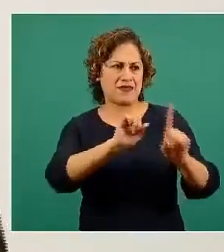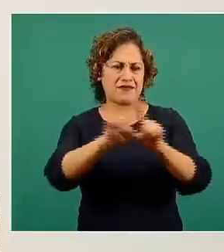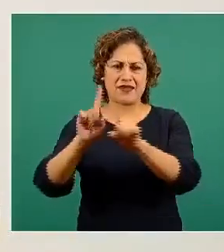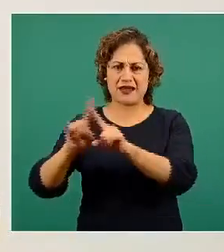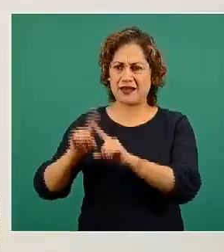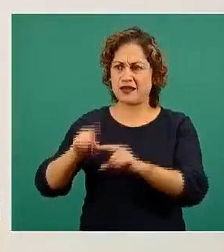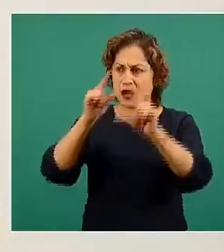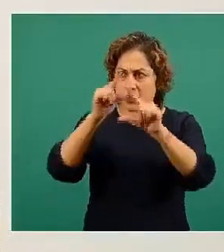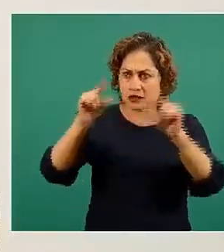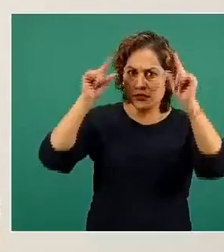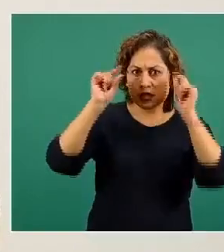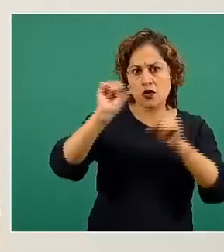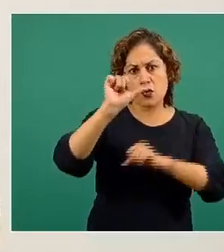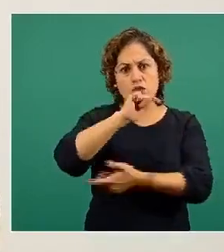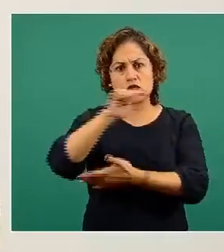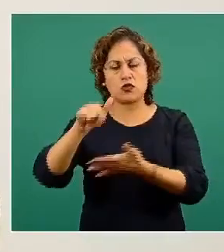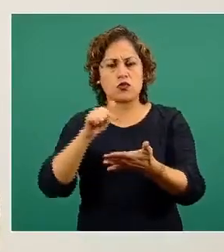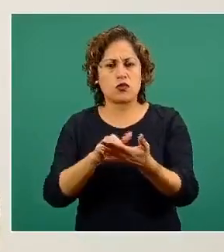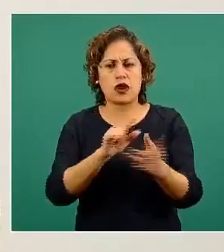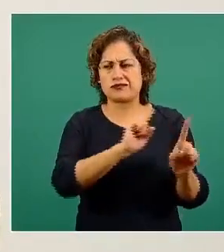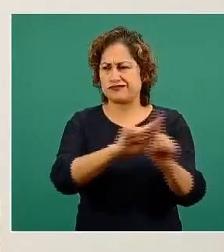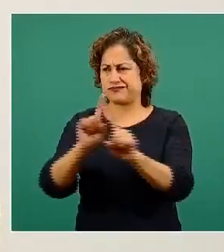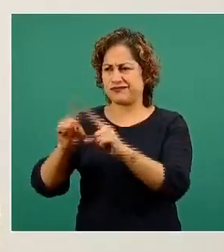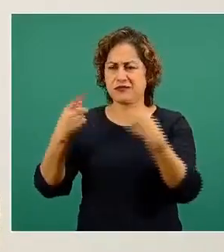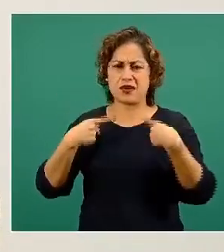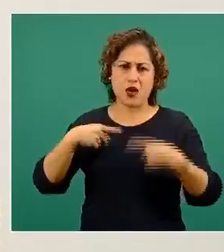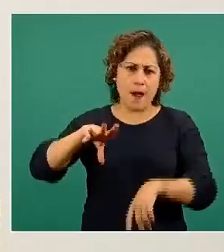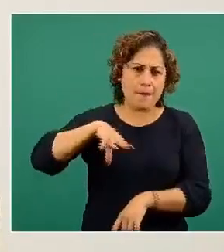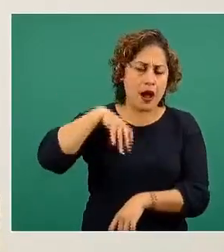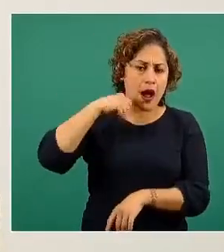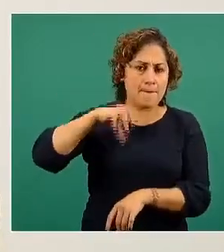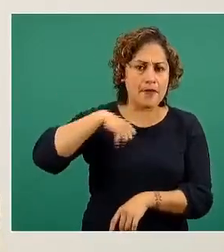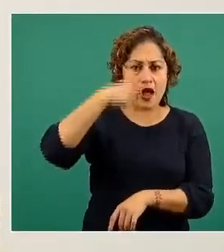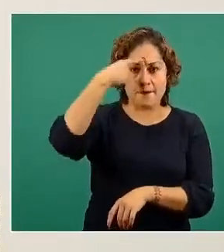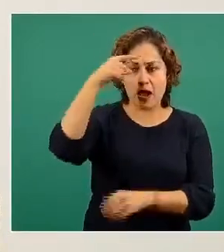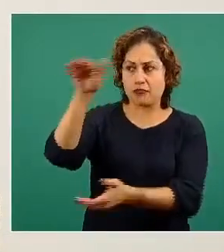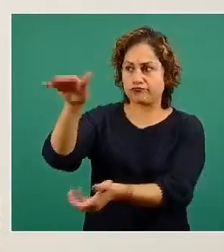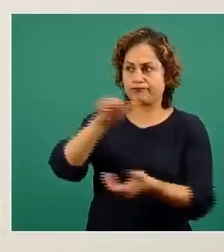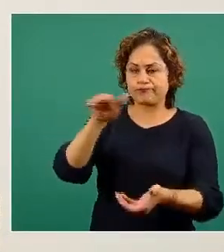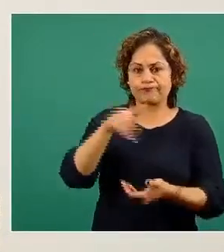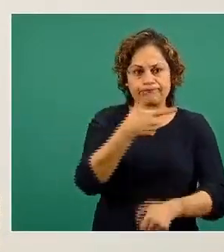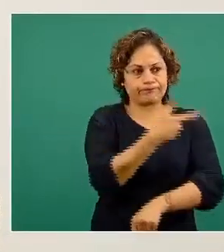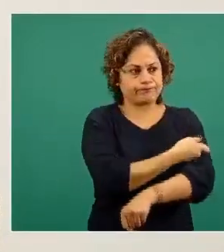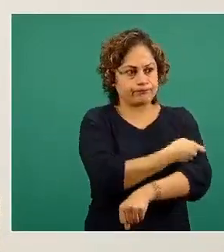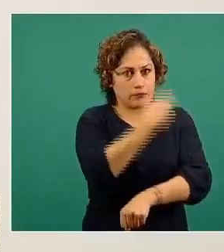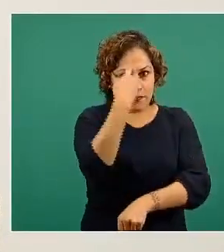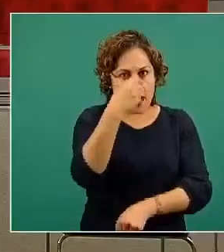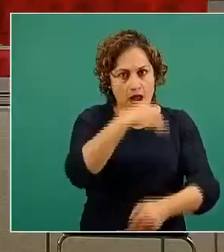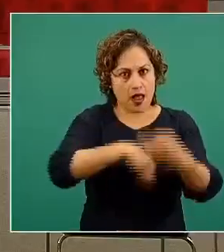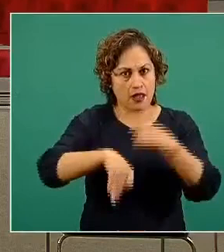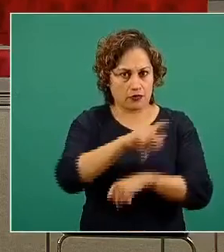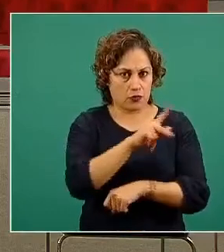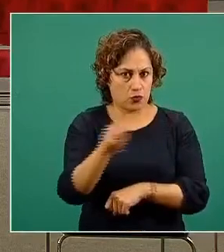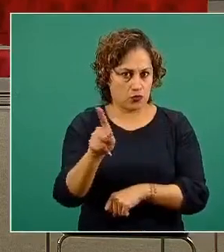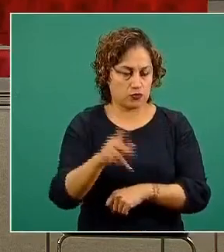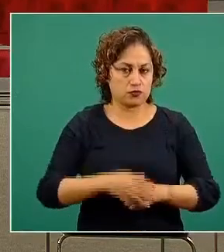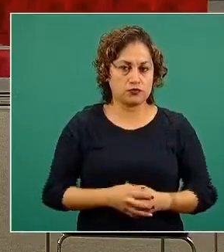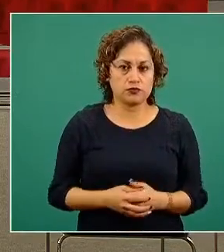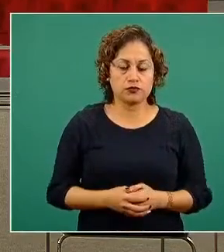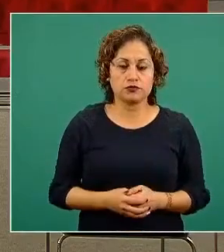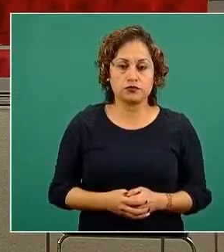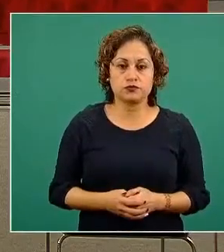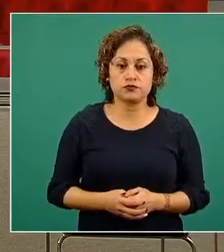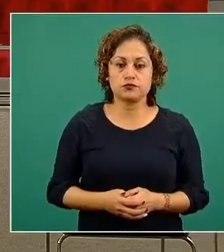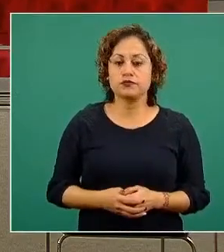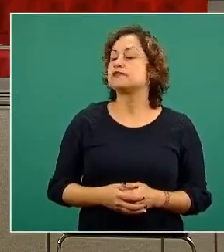sea, es todo lo que se tiene que hacer para que todos sean vacunados, pero en este momento estamos concentrados con este personal. No, pues